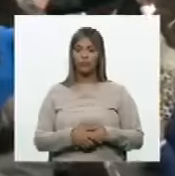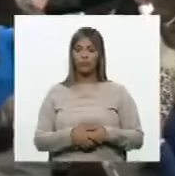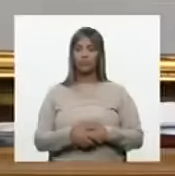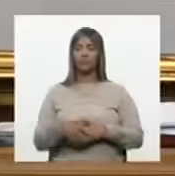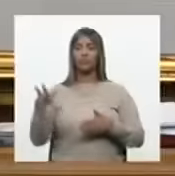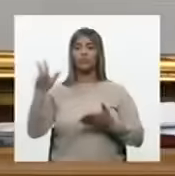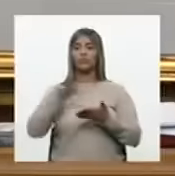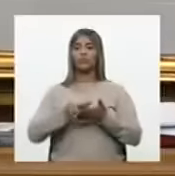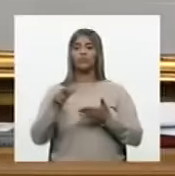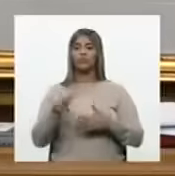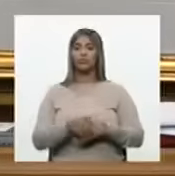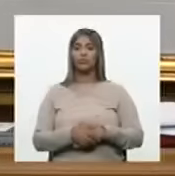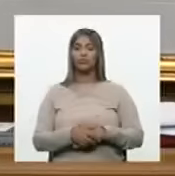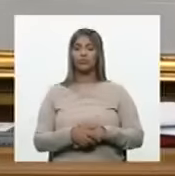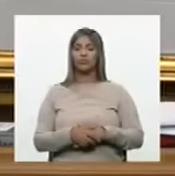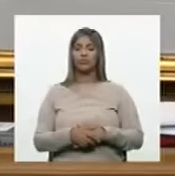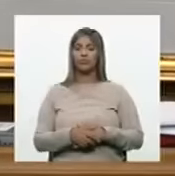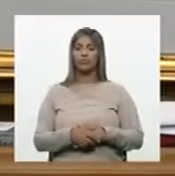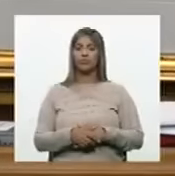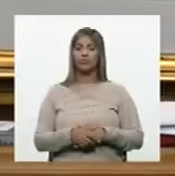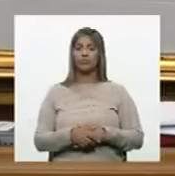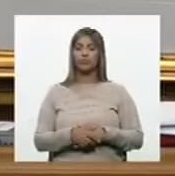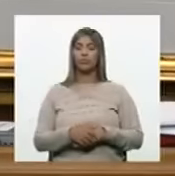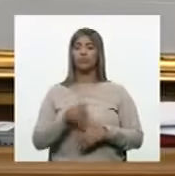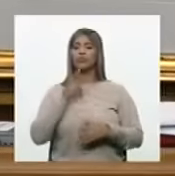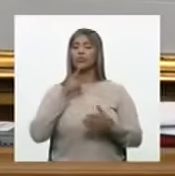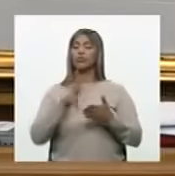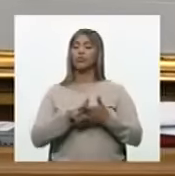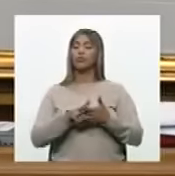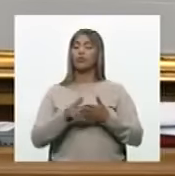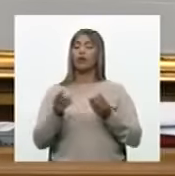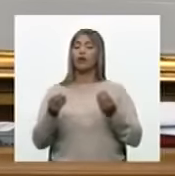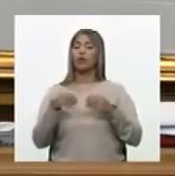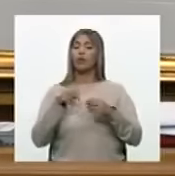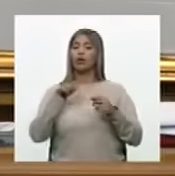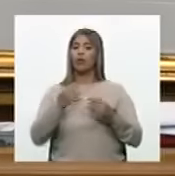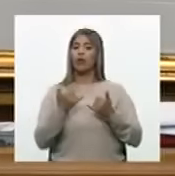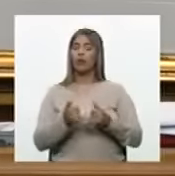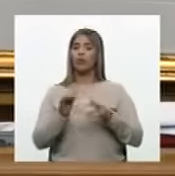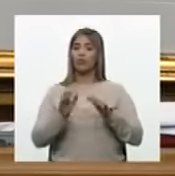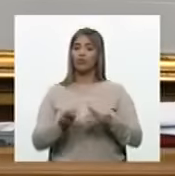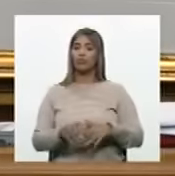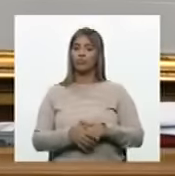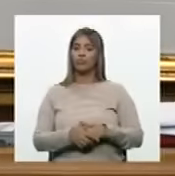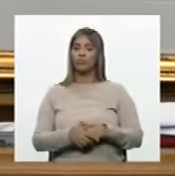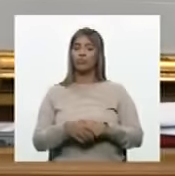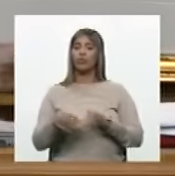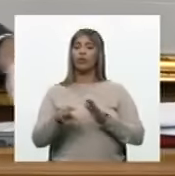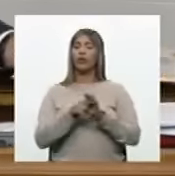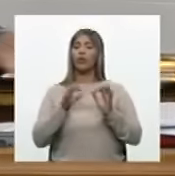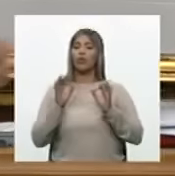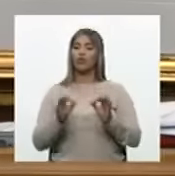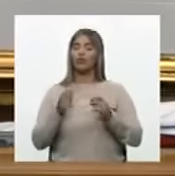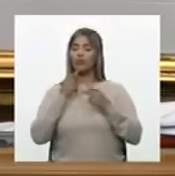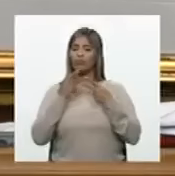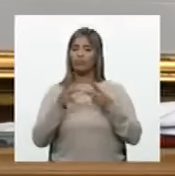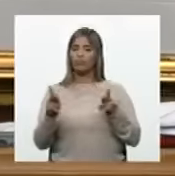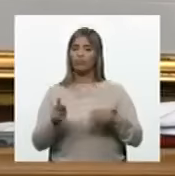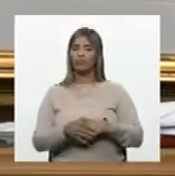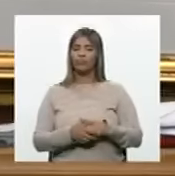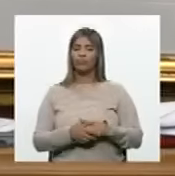Queda aprobado. Se declara aprobado el acuerdo y se remite por secretaría a la Gaceta Oficial a los fines de su